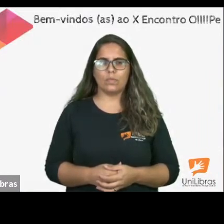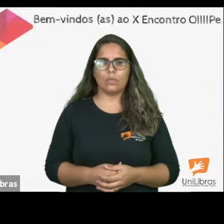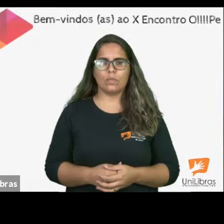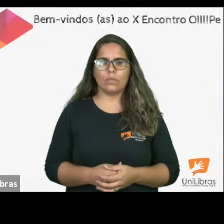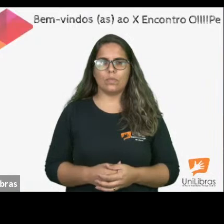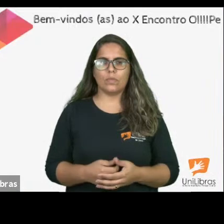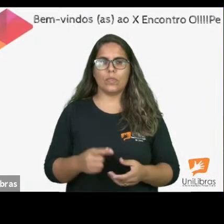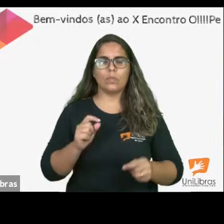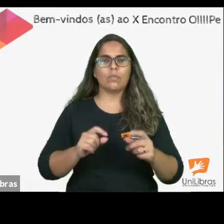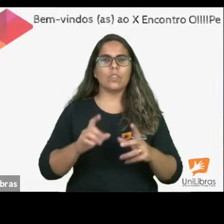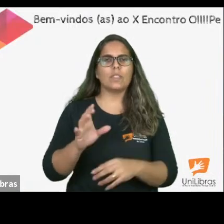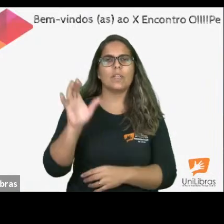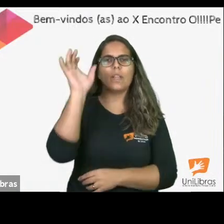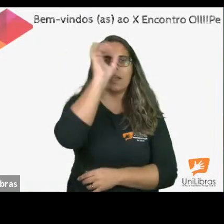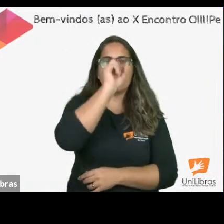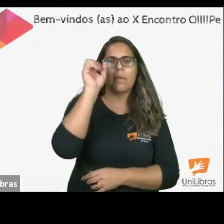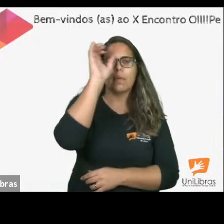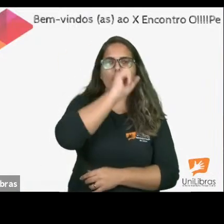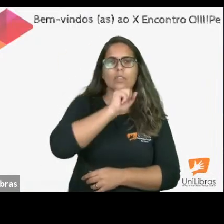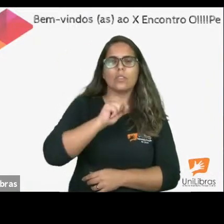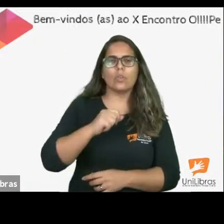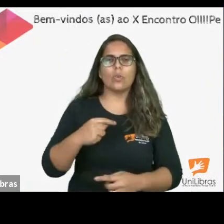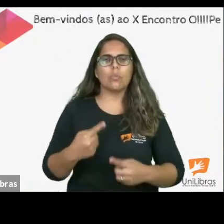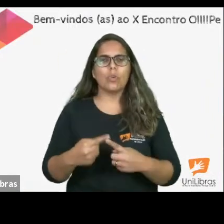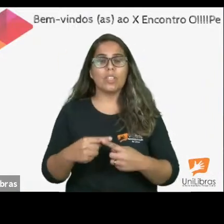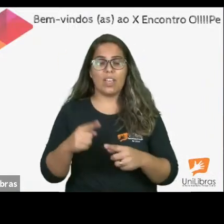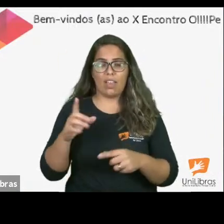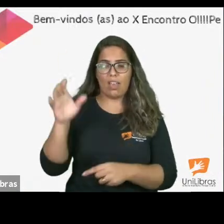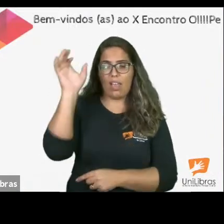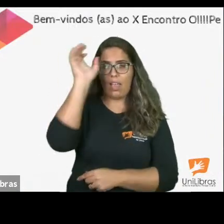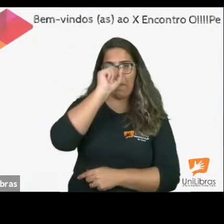aprenden. Claro, porque aprender